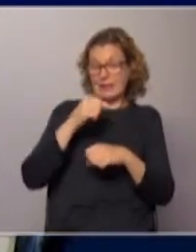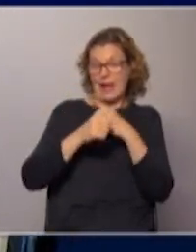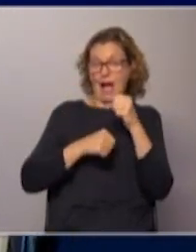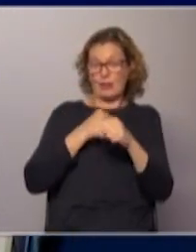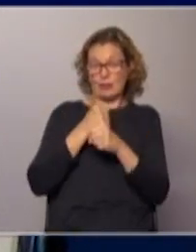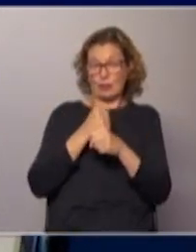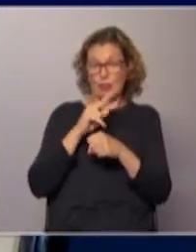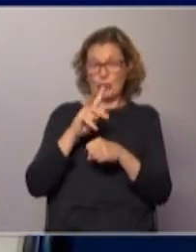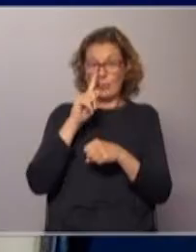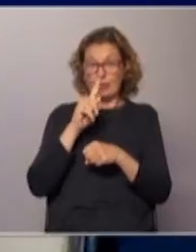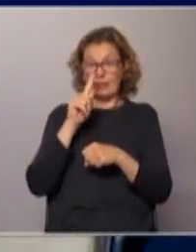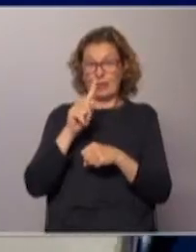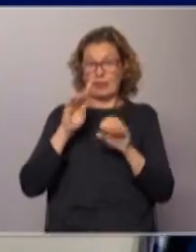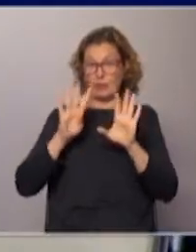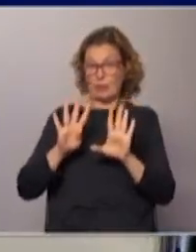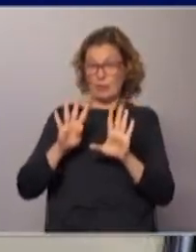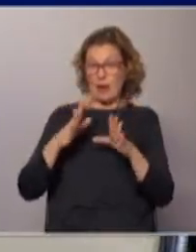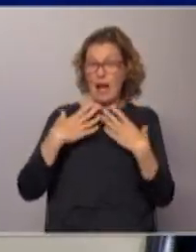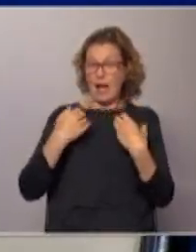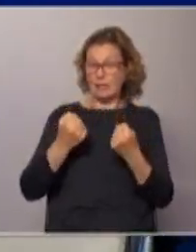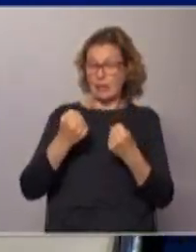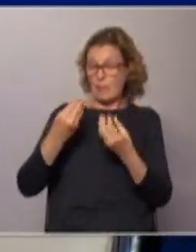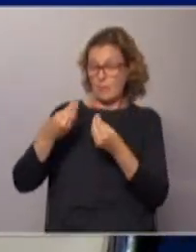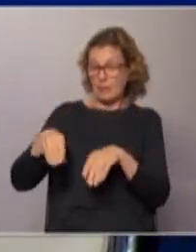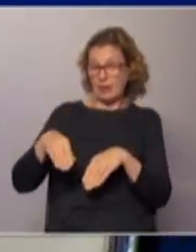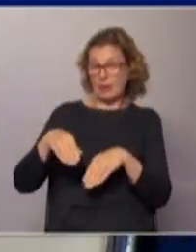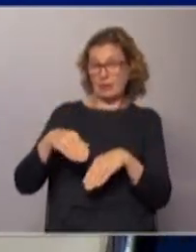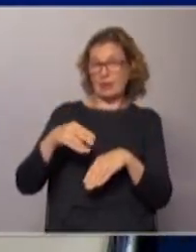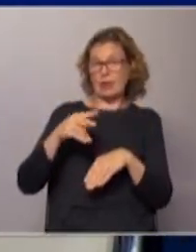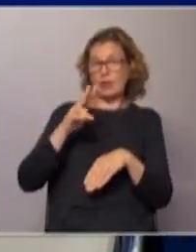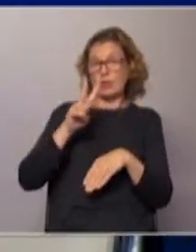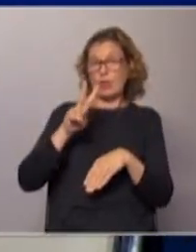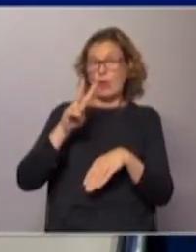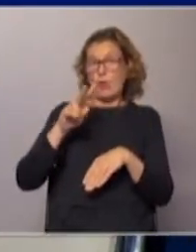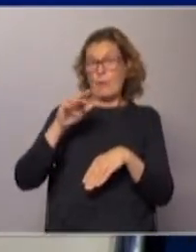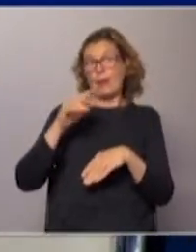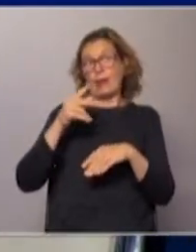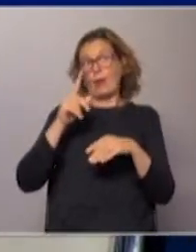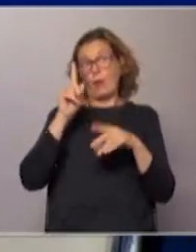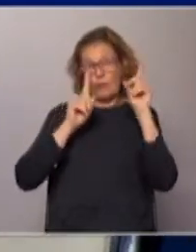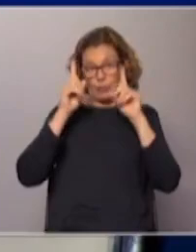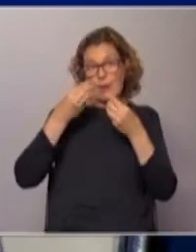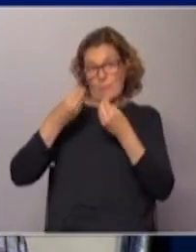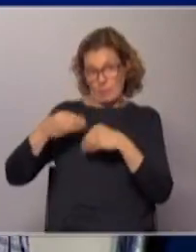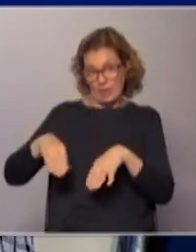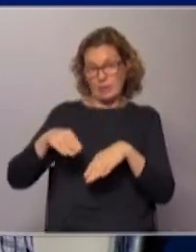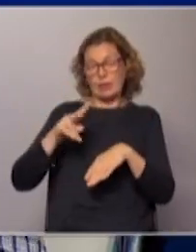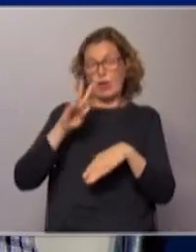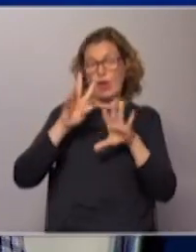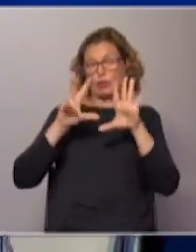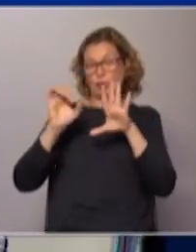es decir hace pierde dos mil millones de pesos han y pierde mil 900 millones de pesos la udelar 800